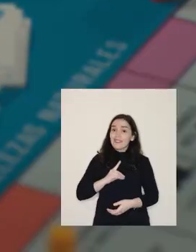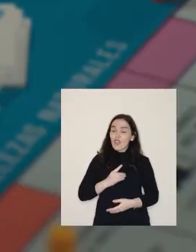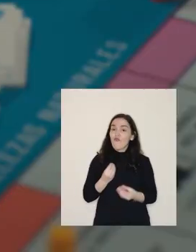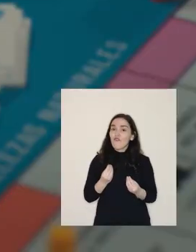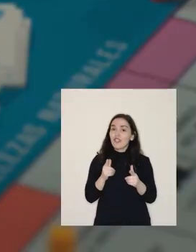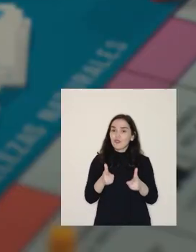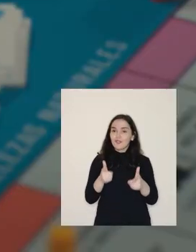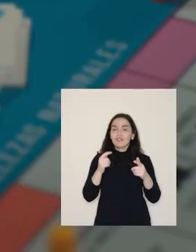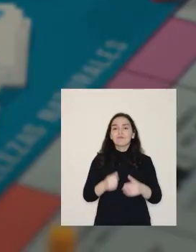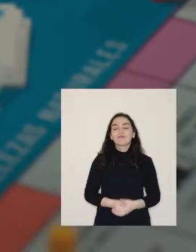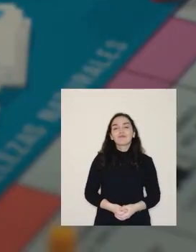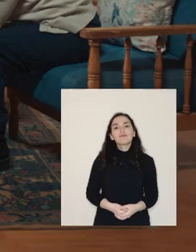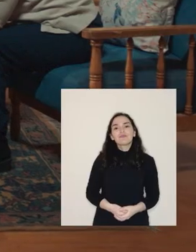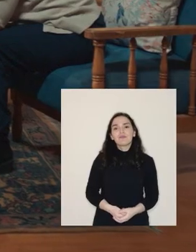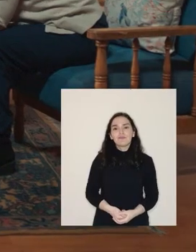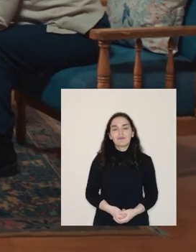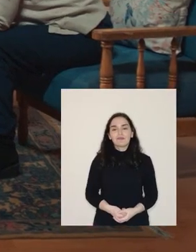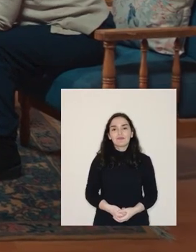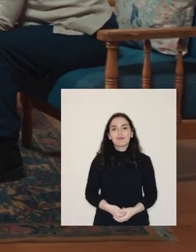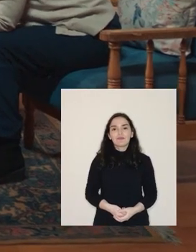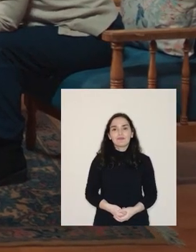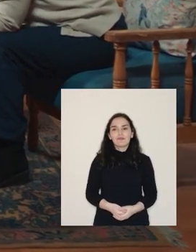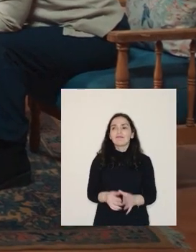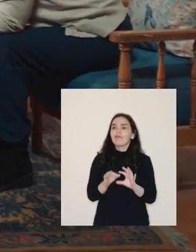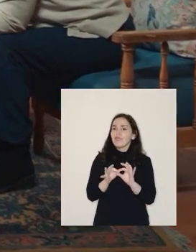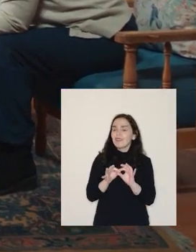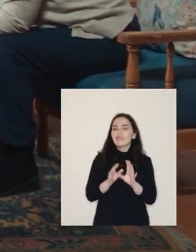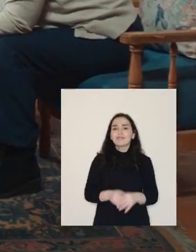deseo buena fortuna.